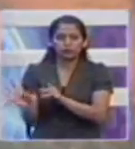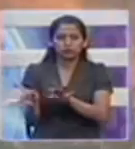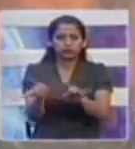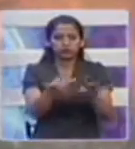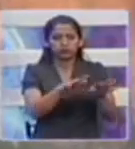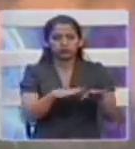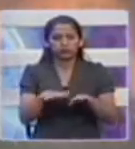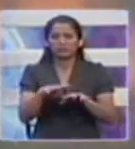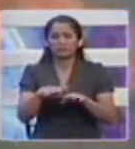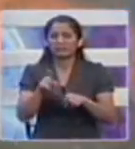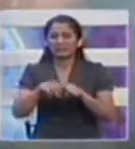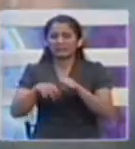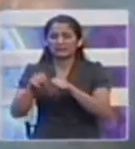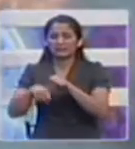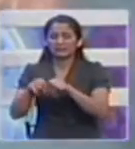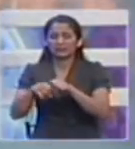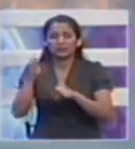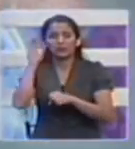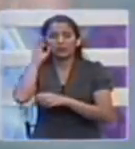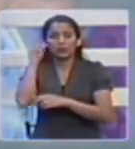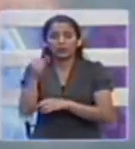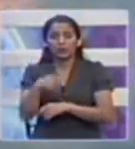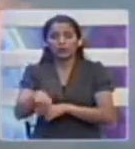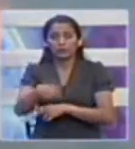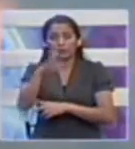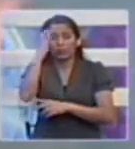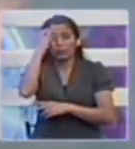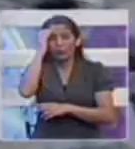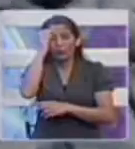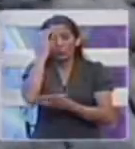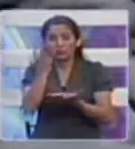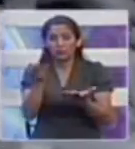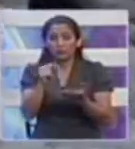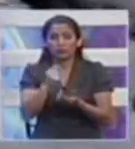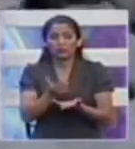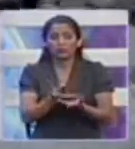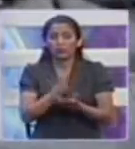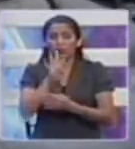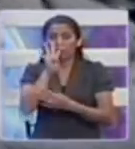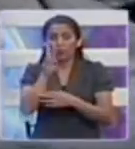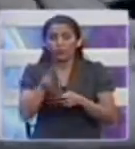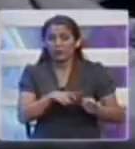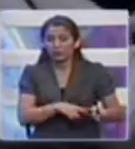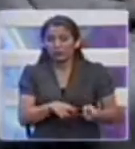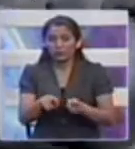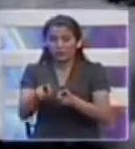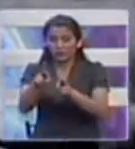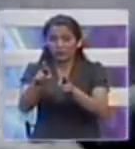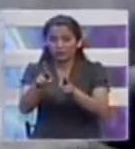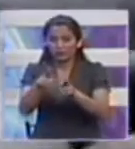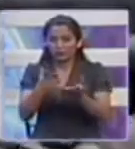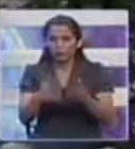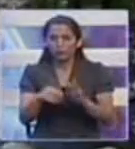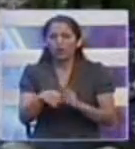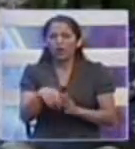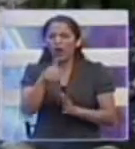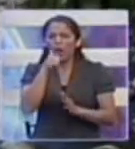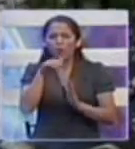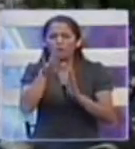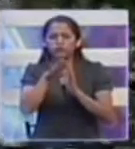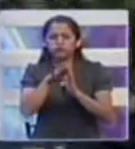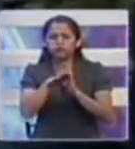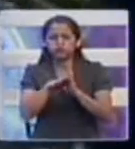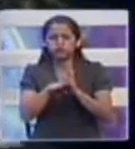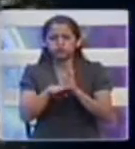situación es más preocupante en Cuenca, ya que la época de sequía tiene a los cuatro ríos que atraviesan por la ciudad con el nivel de caudal más bajo